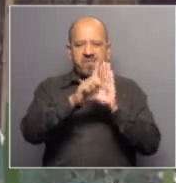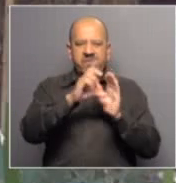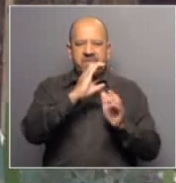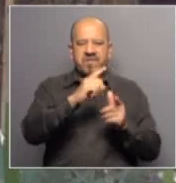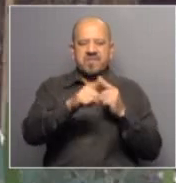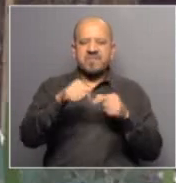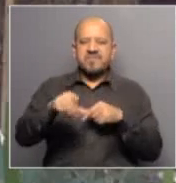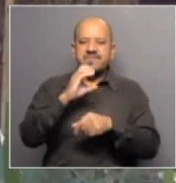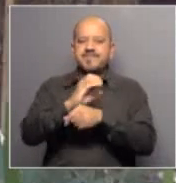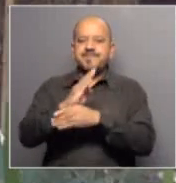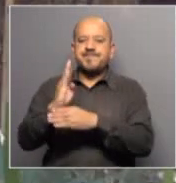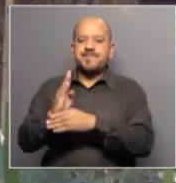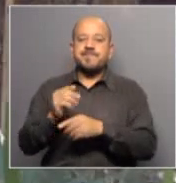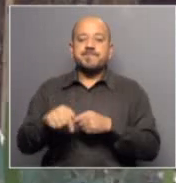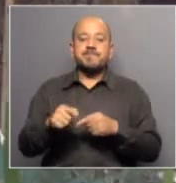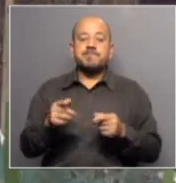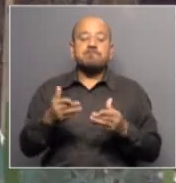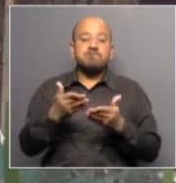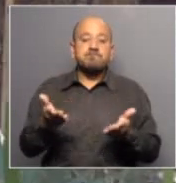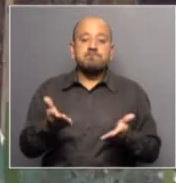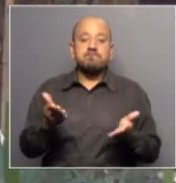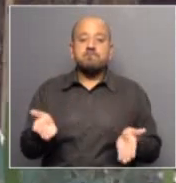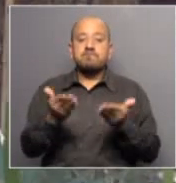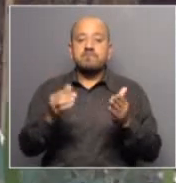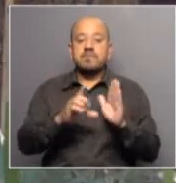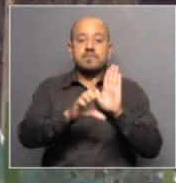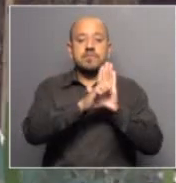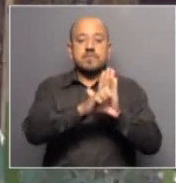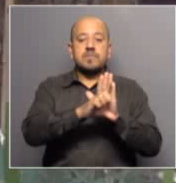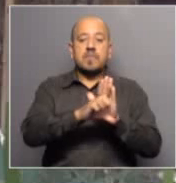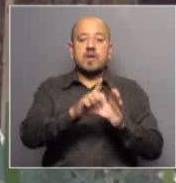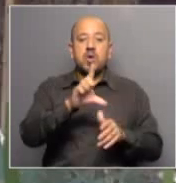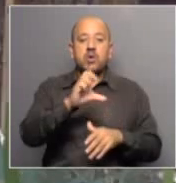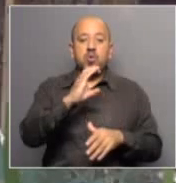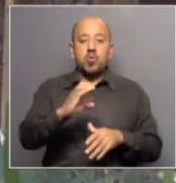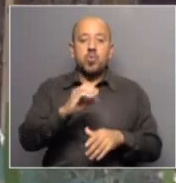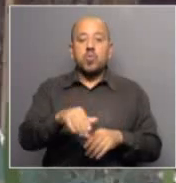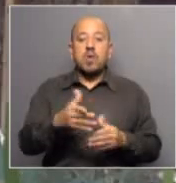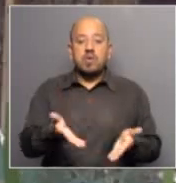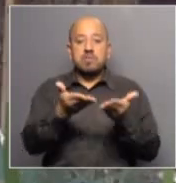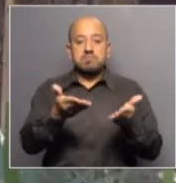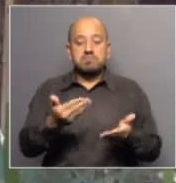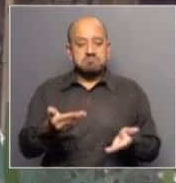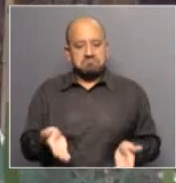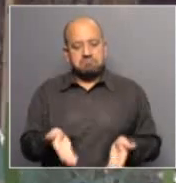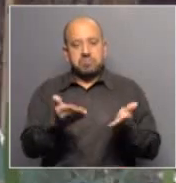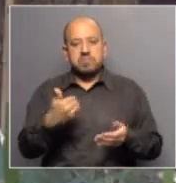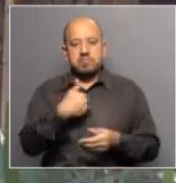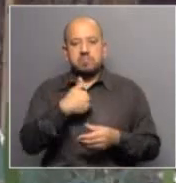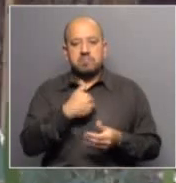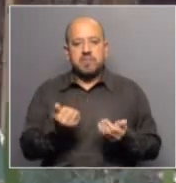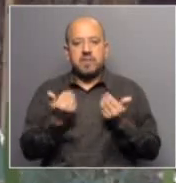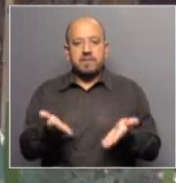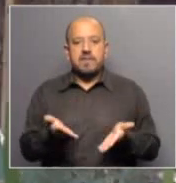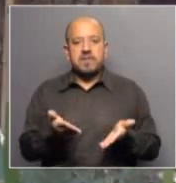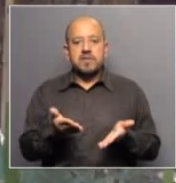Penal parecen haberle dado, digamos, sobre todo la LUC, ciertas potestades a la policía, que